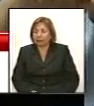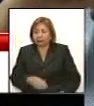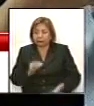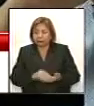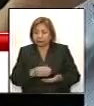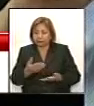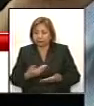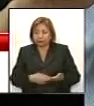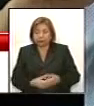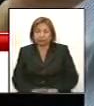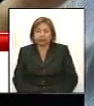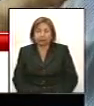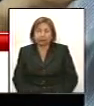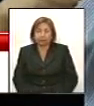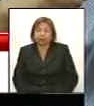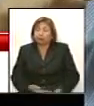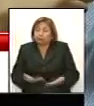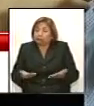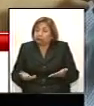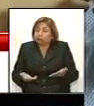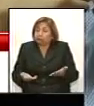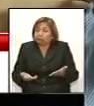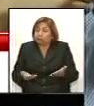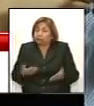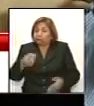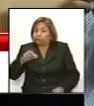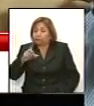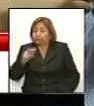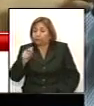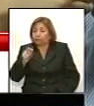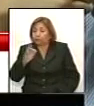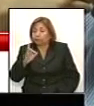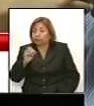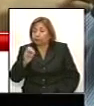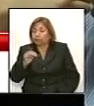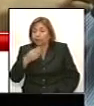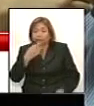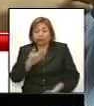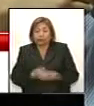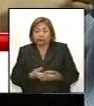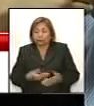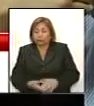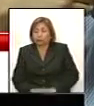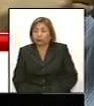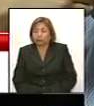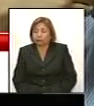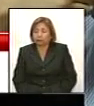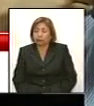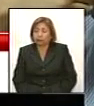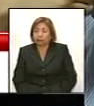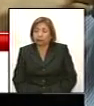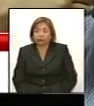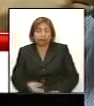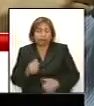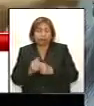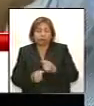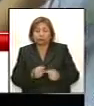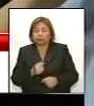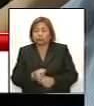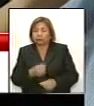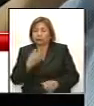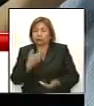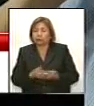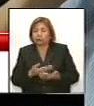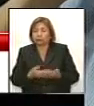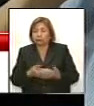este caso legal, porque la plataforma, como les dije, atiende las 24 horas del día, los 365 días de año. Por eso lo está tomando